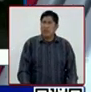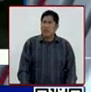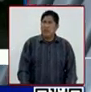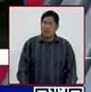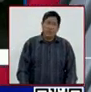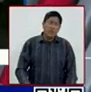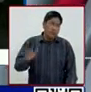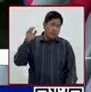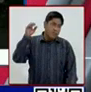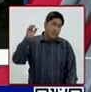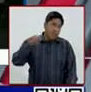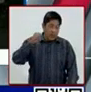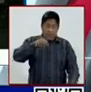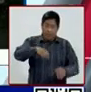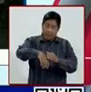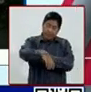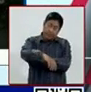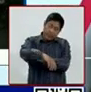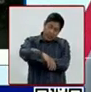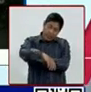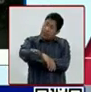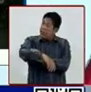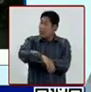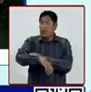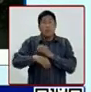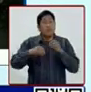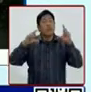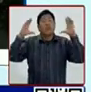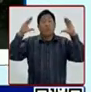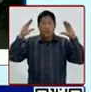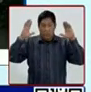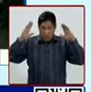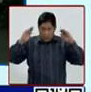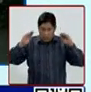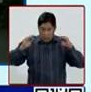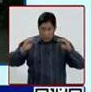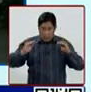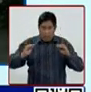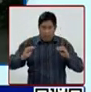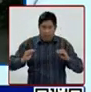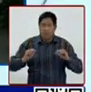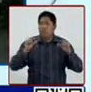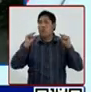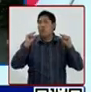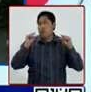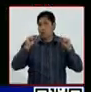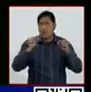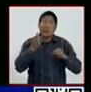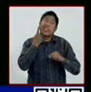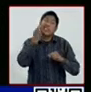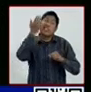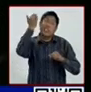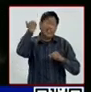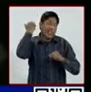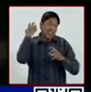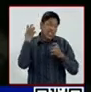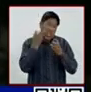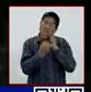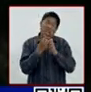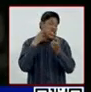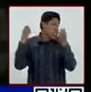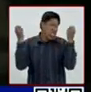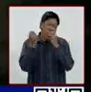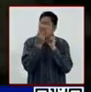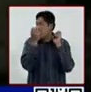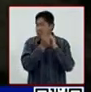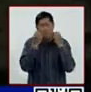Fernando a esta hora ya se ha calmado un poco lo que ha sido el enfrentamiento que se registró hasta Hace media hora